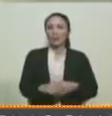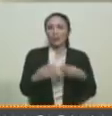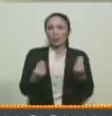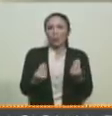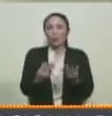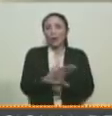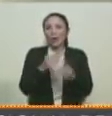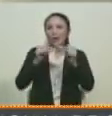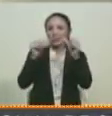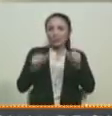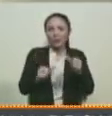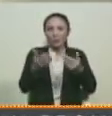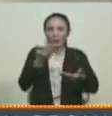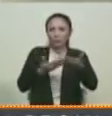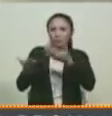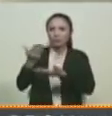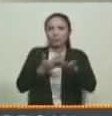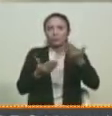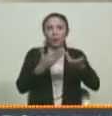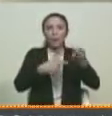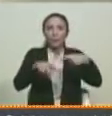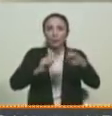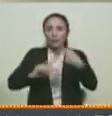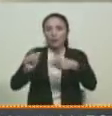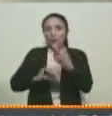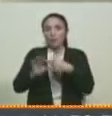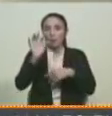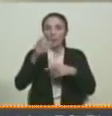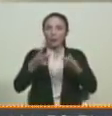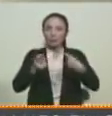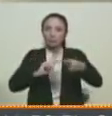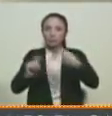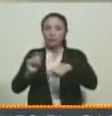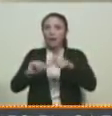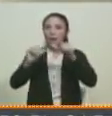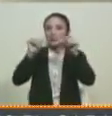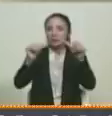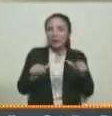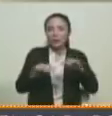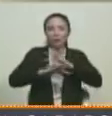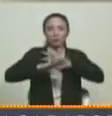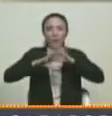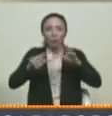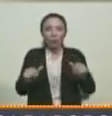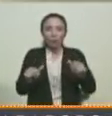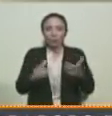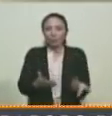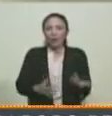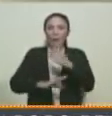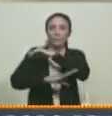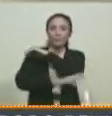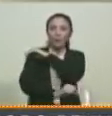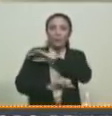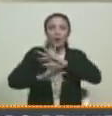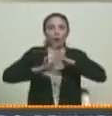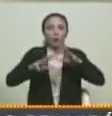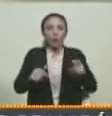impregnan todo el sistema distributivo y comercializador del país con sus sistemas especulativos, ladrones de precios.